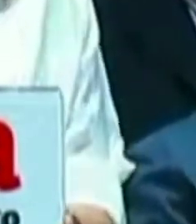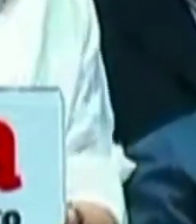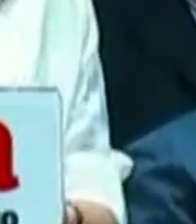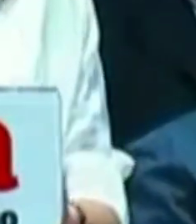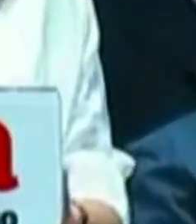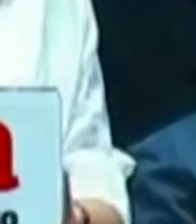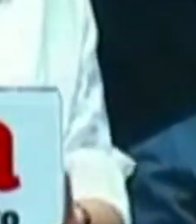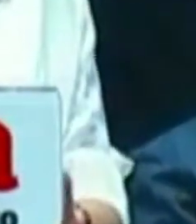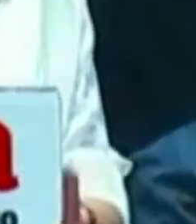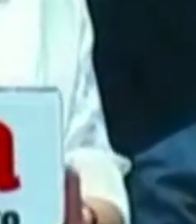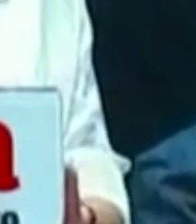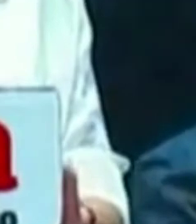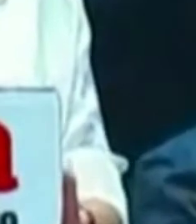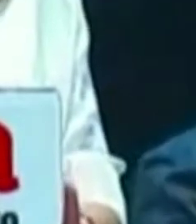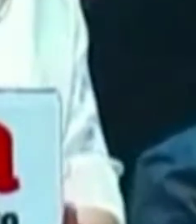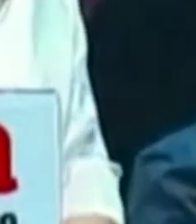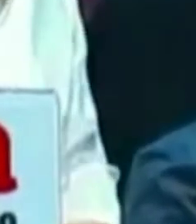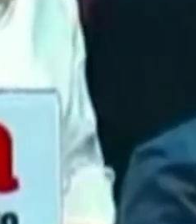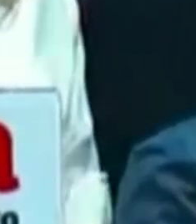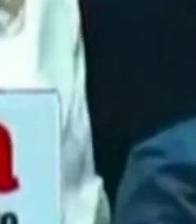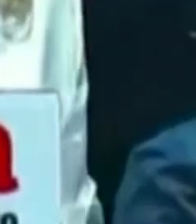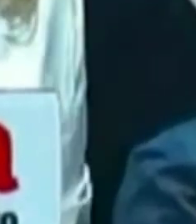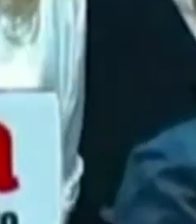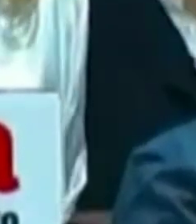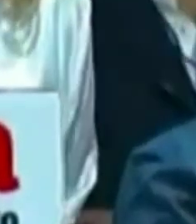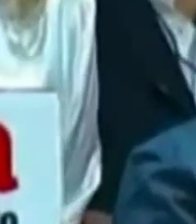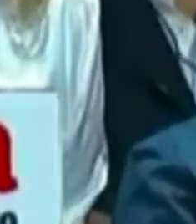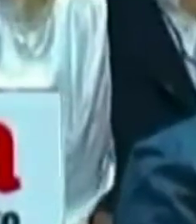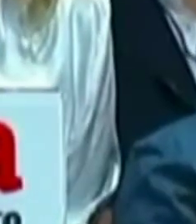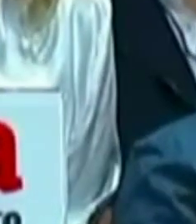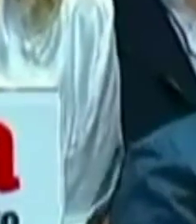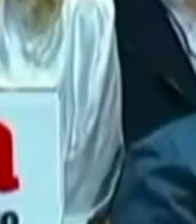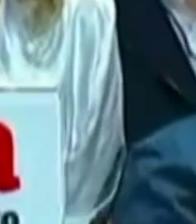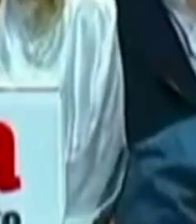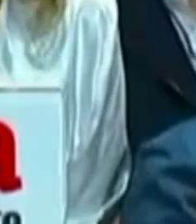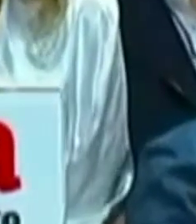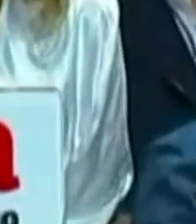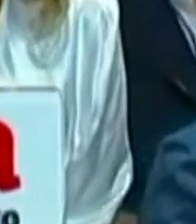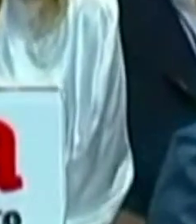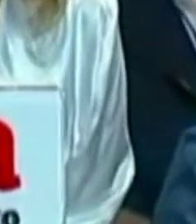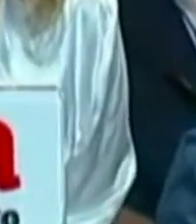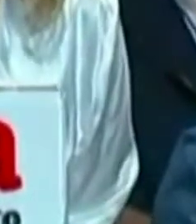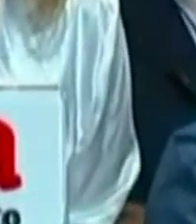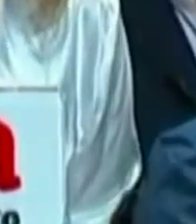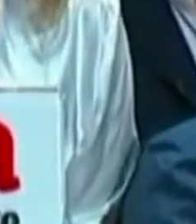principios básicos: no mentir, no robar, no traicionar a